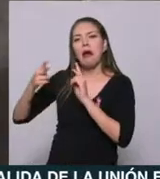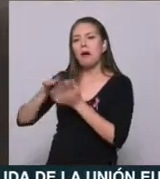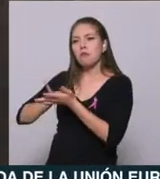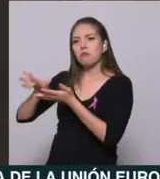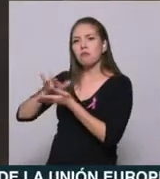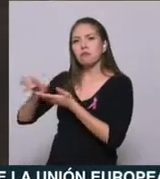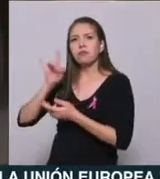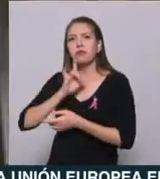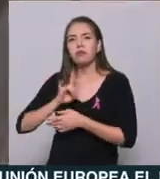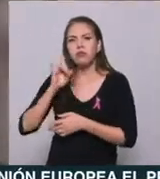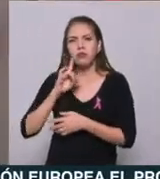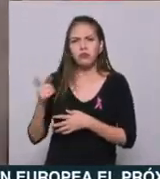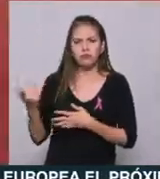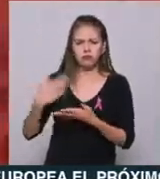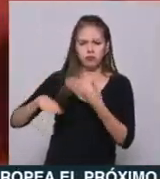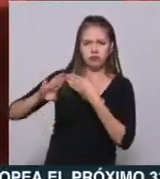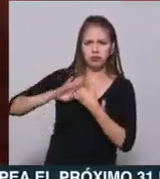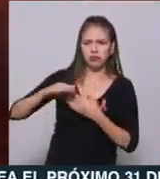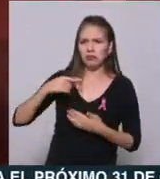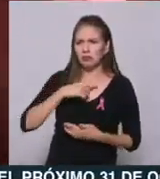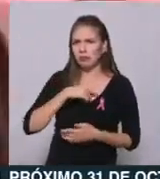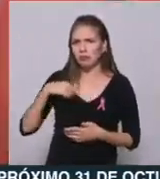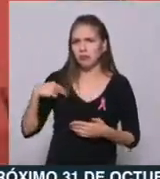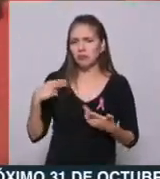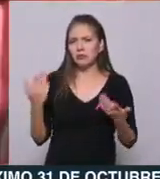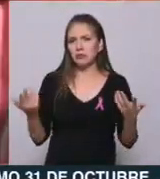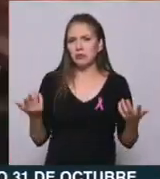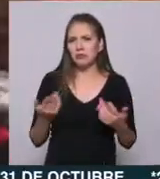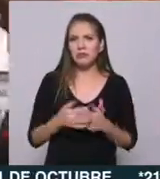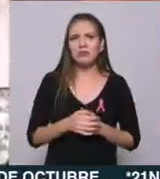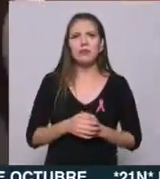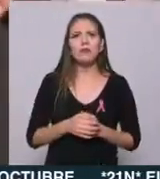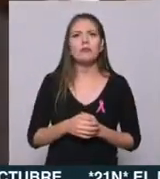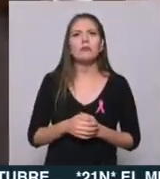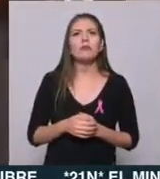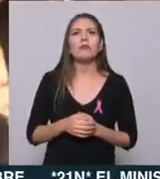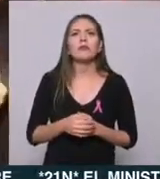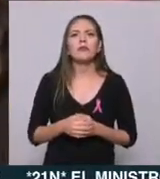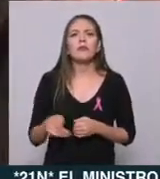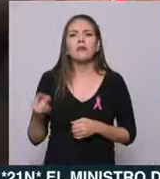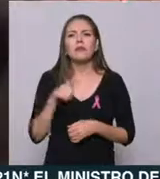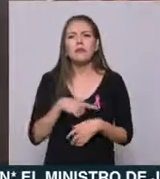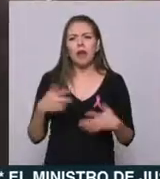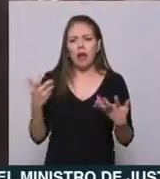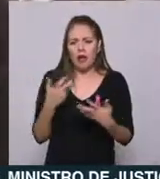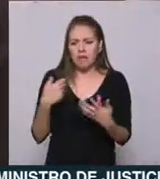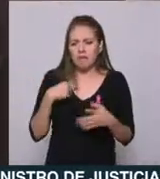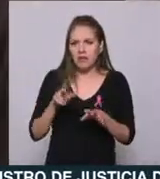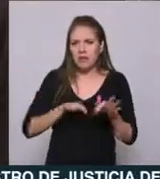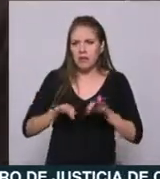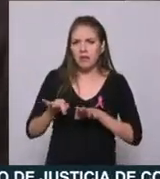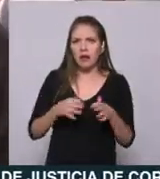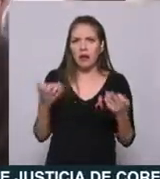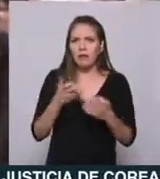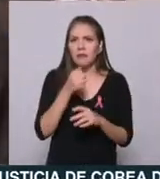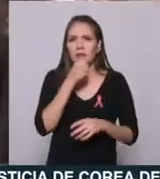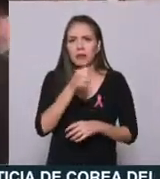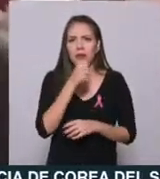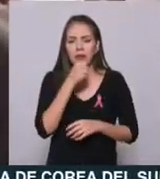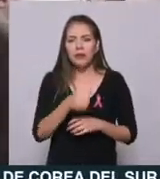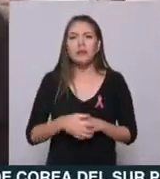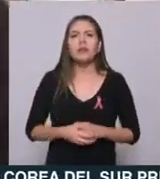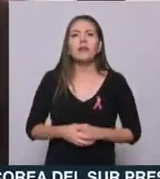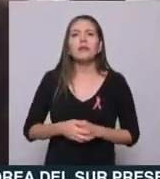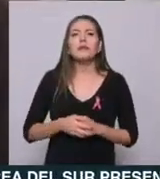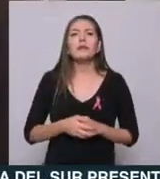nos agredió de manera lamentable, ¿no?, mientras realizábamos nuestro trabajo periodístico. Sin duda lamentable,